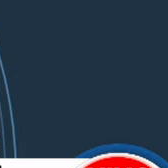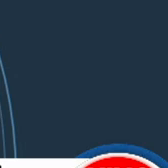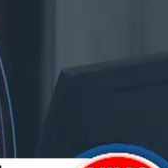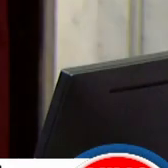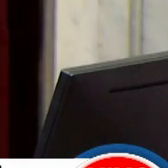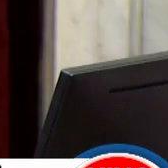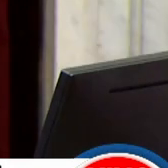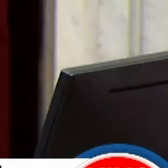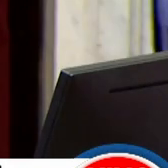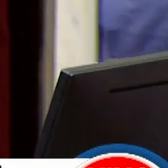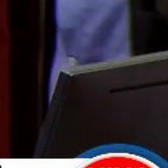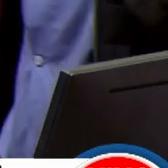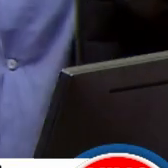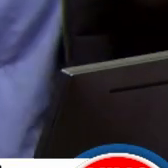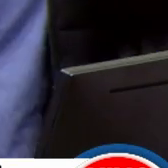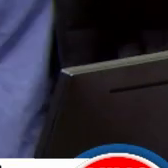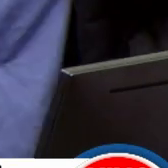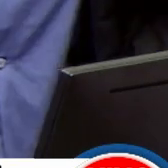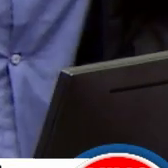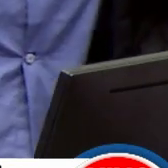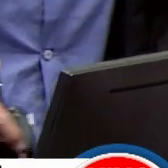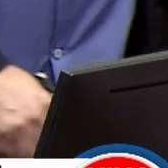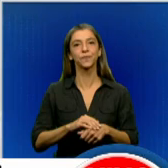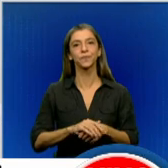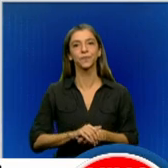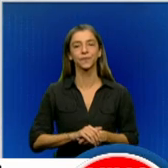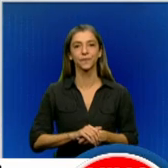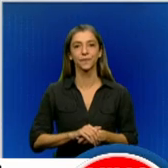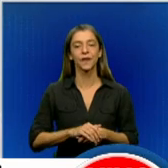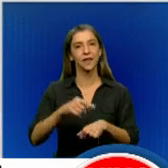tiempo voy a tomar